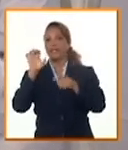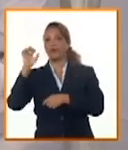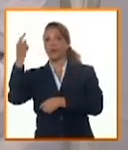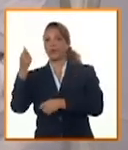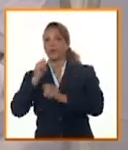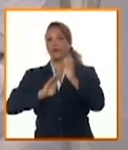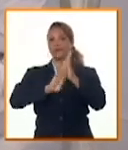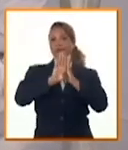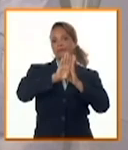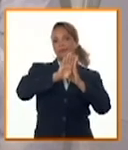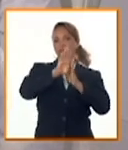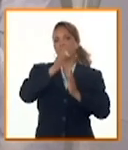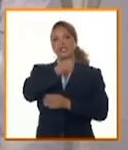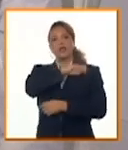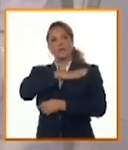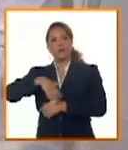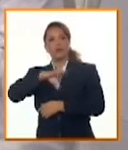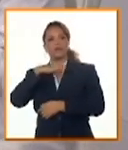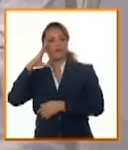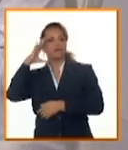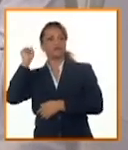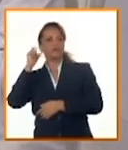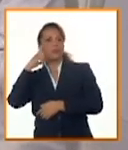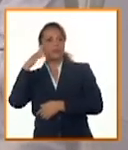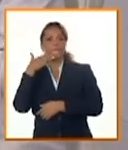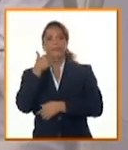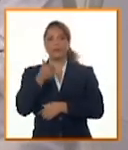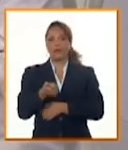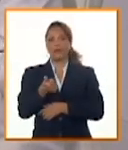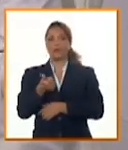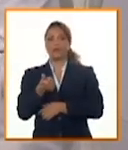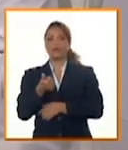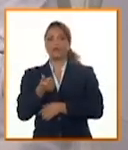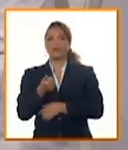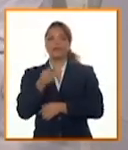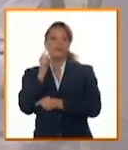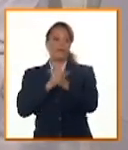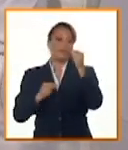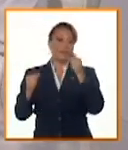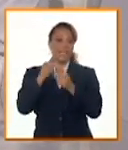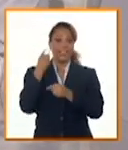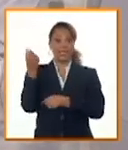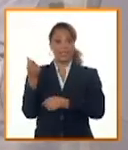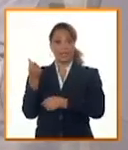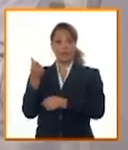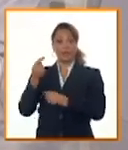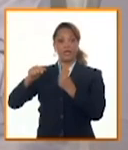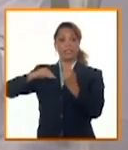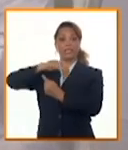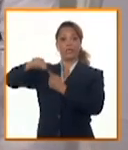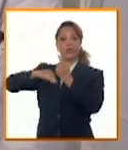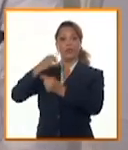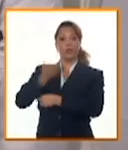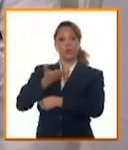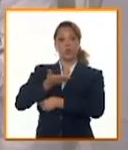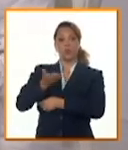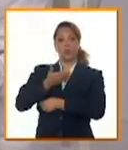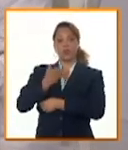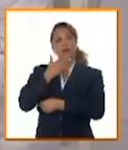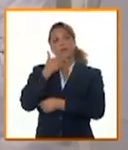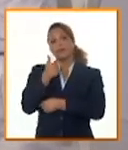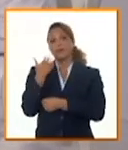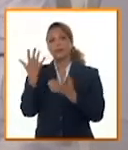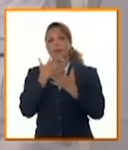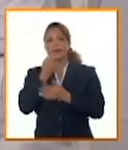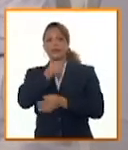empoderando a la población además pero sobre todo haciendo que el dinero circule con mayor velocidad En beneficio del